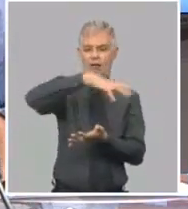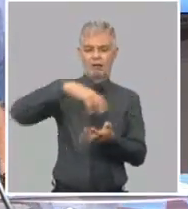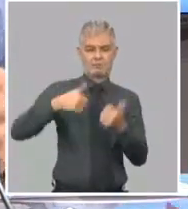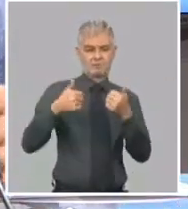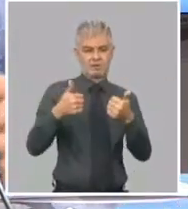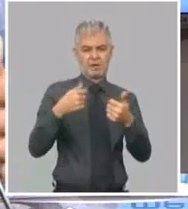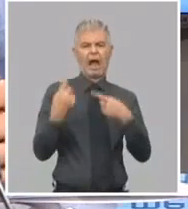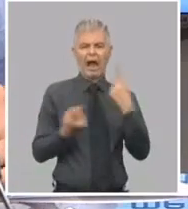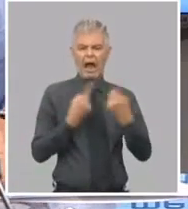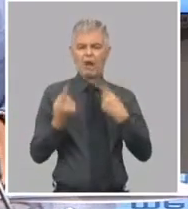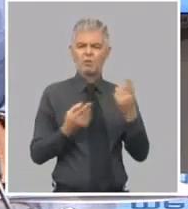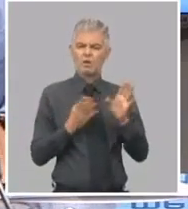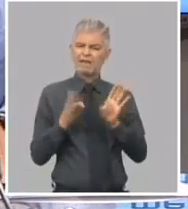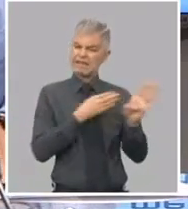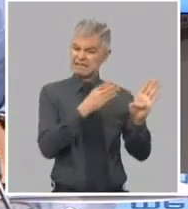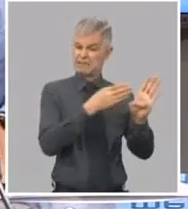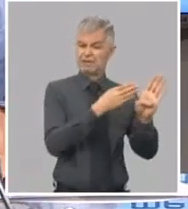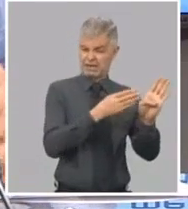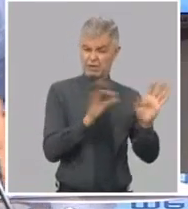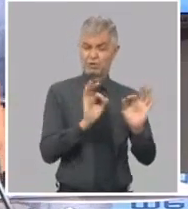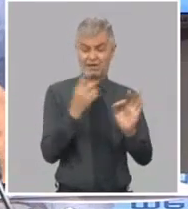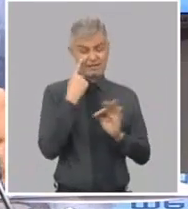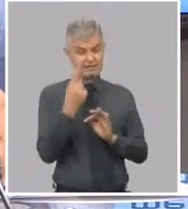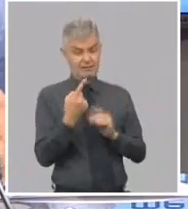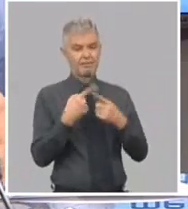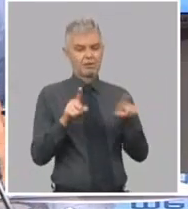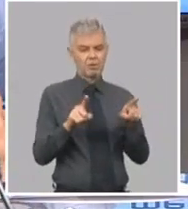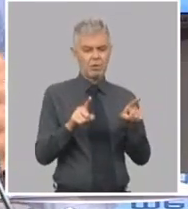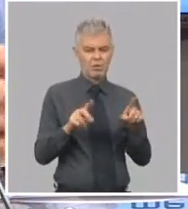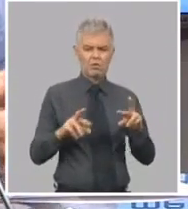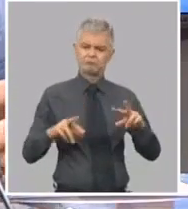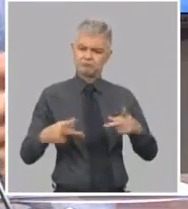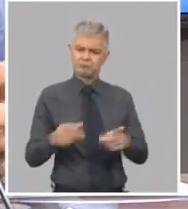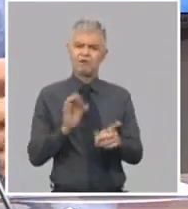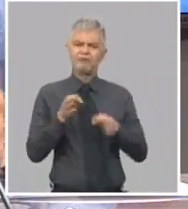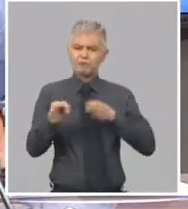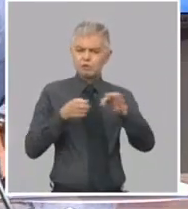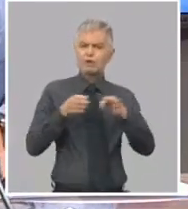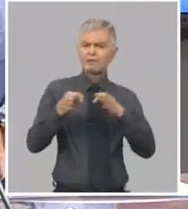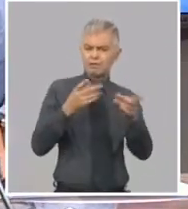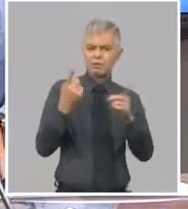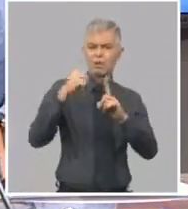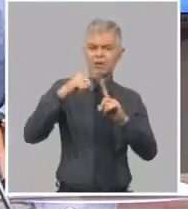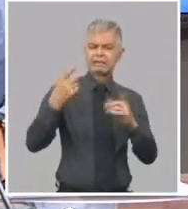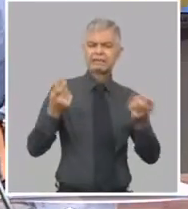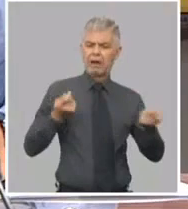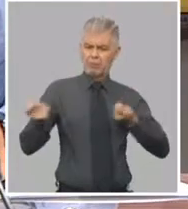nosotros apreciamos que que el restablecimiento del transporte público ha sido